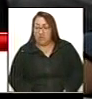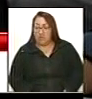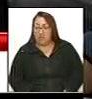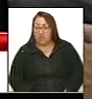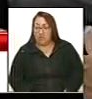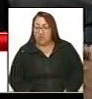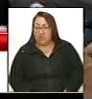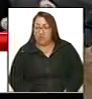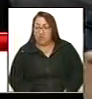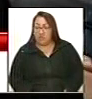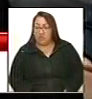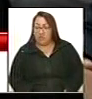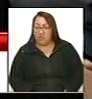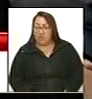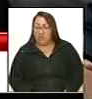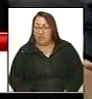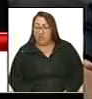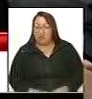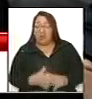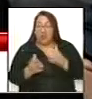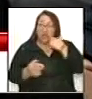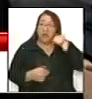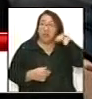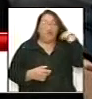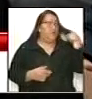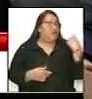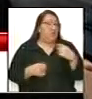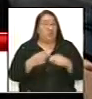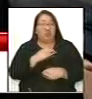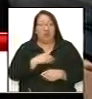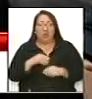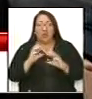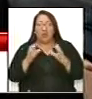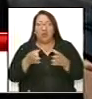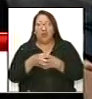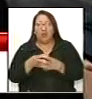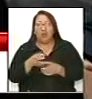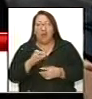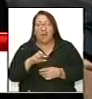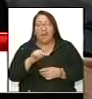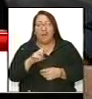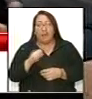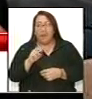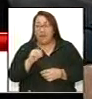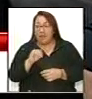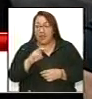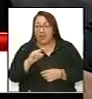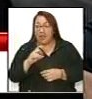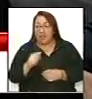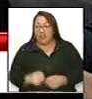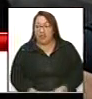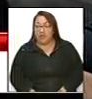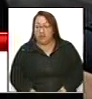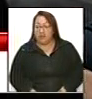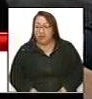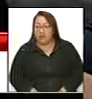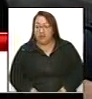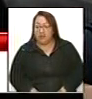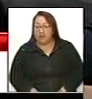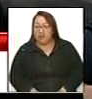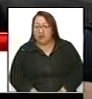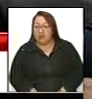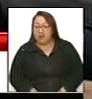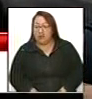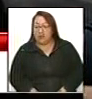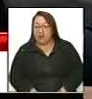grandes miembros de nuestro quehacer cultural, ¿no? Pepe Miranda, famoso, le llamaban el rey